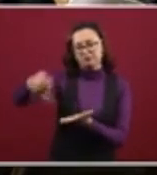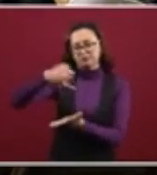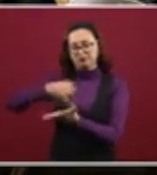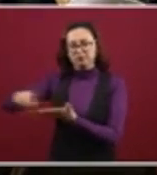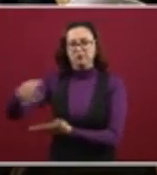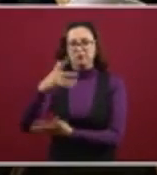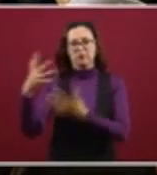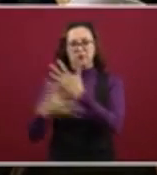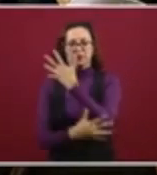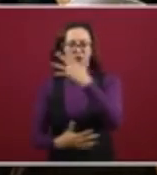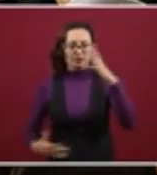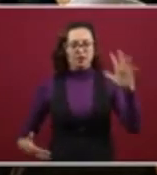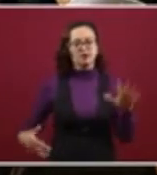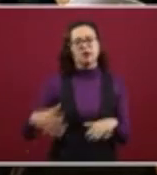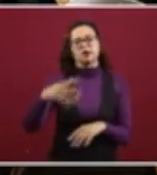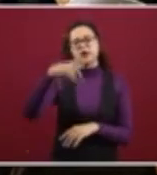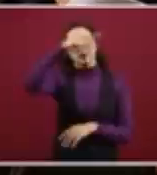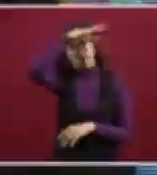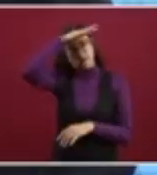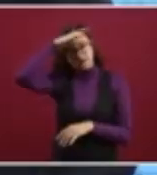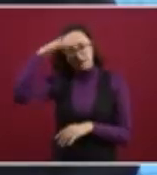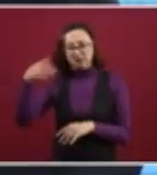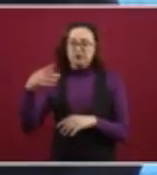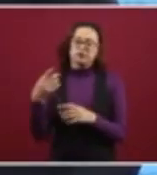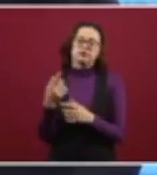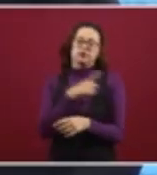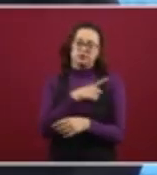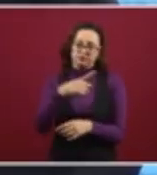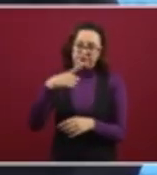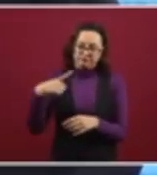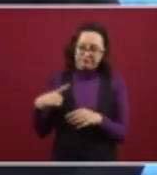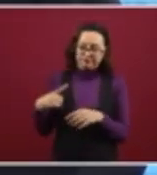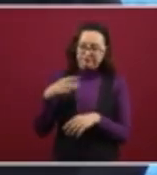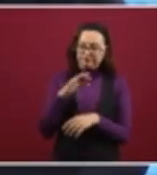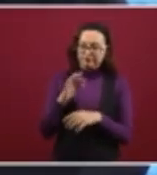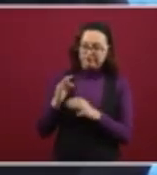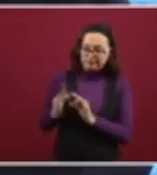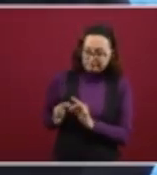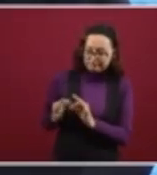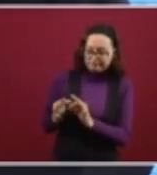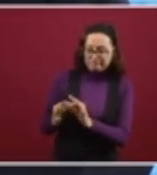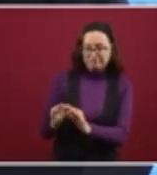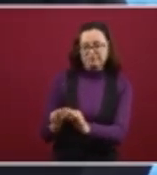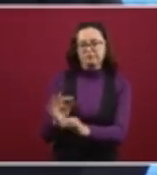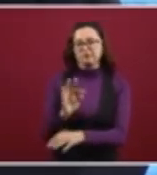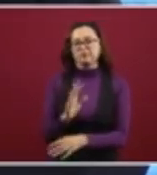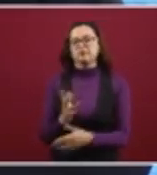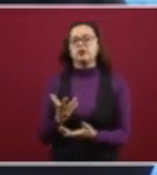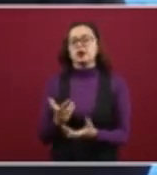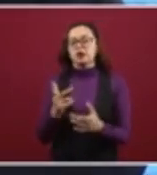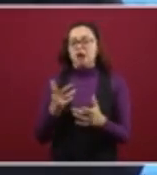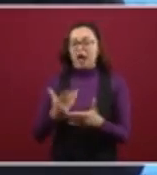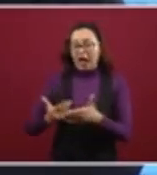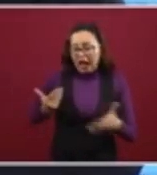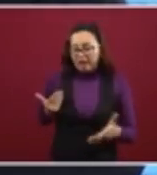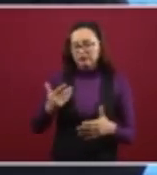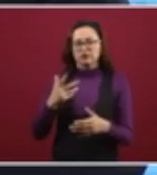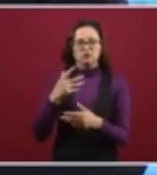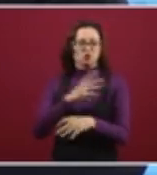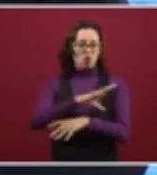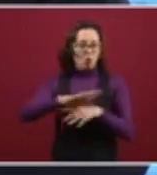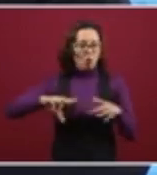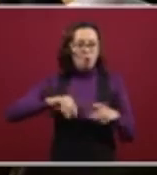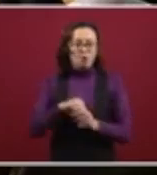primavera-verano. En este sentido, garantizamos la total entrega de fertilizantes a los productores